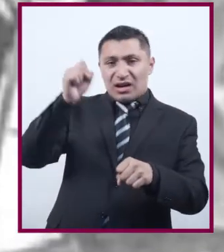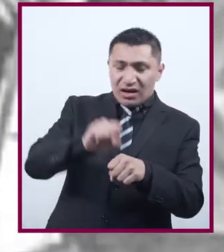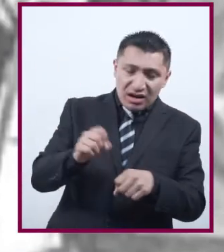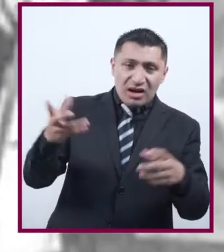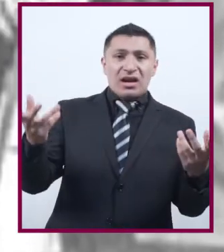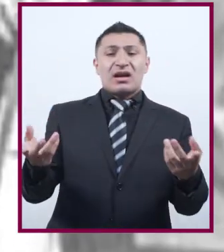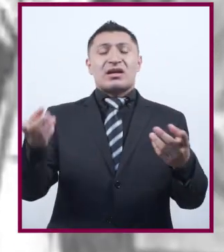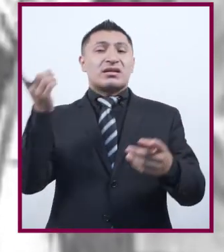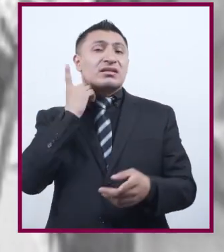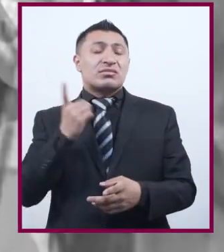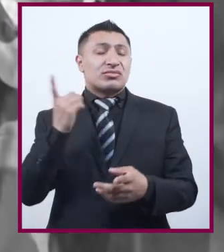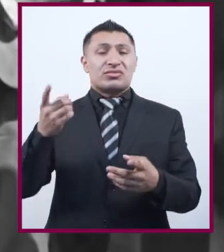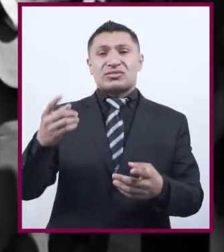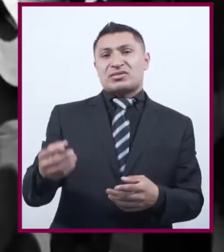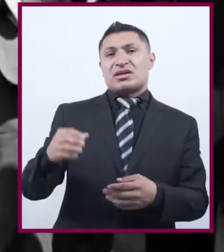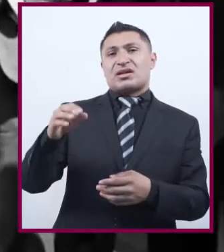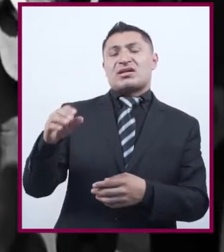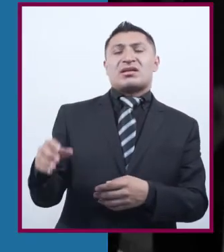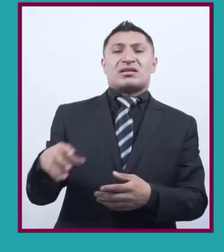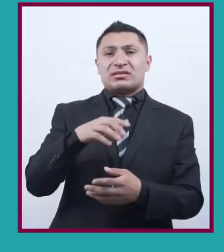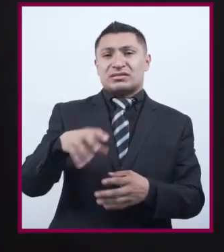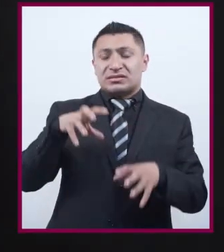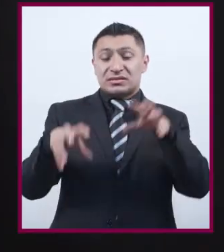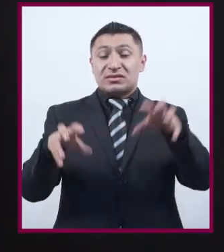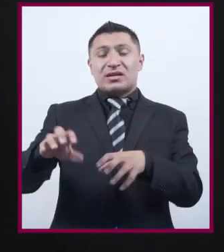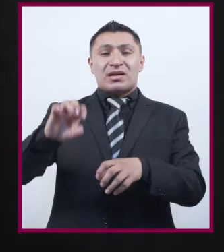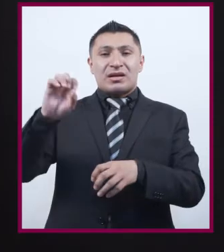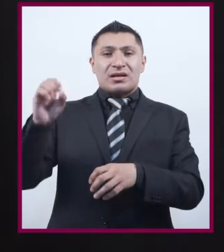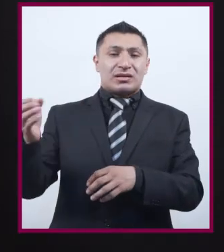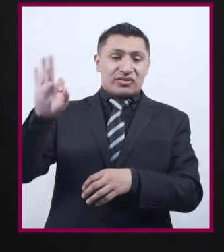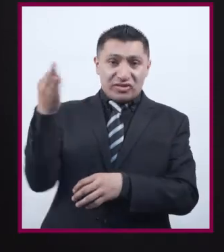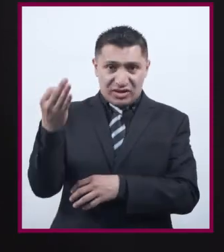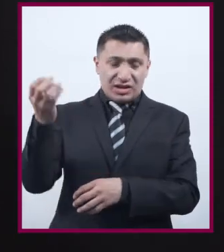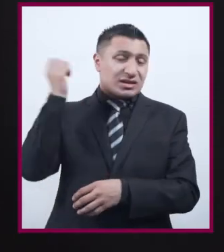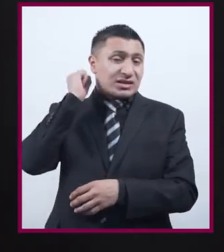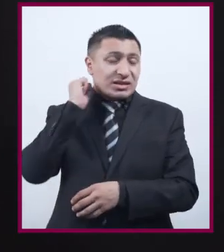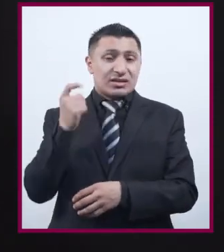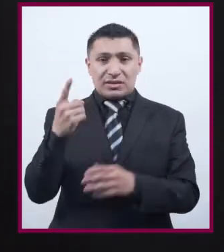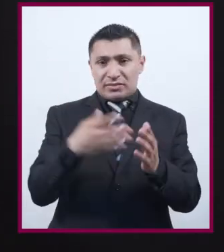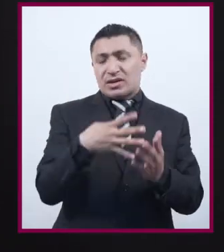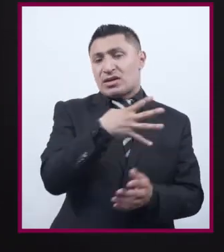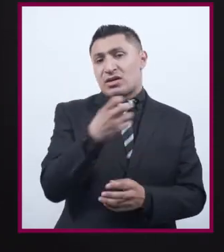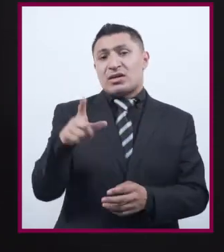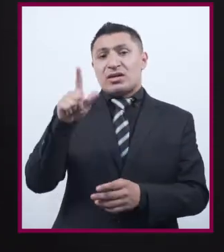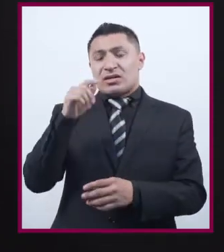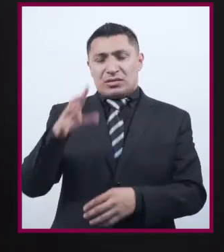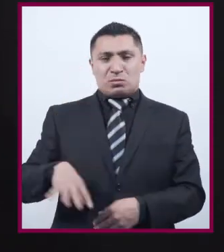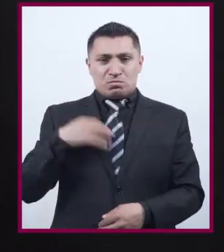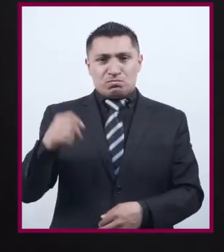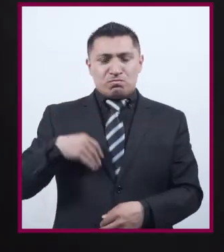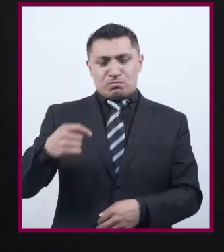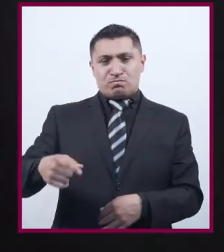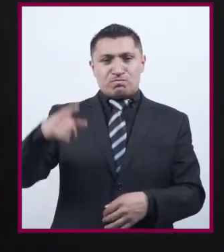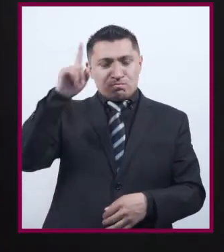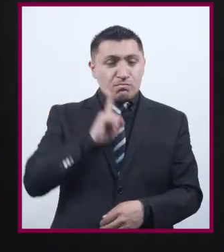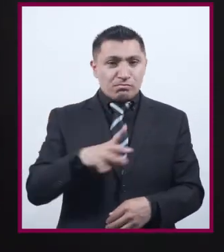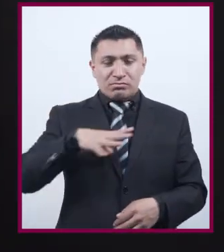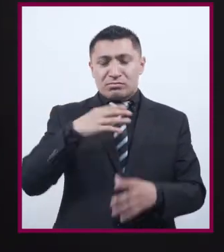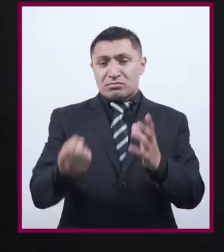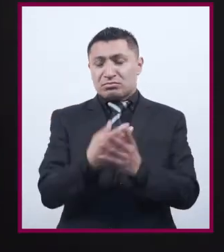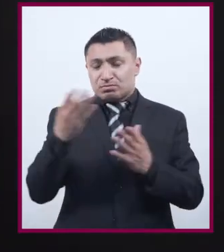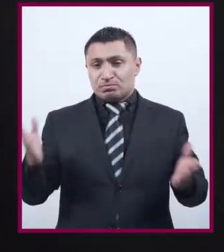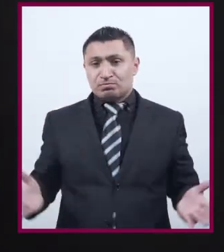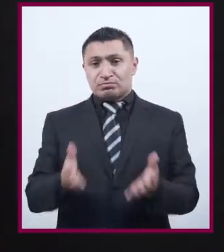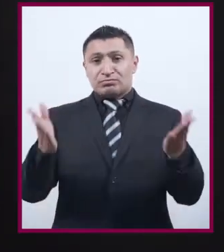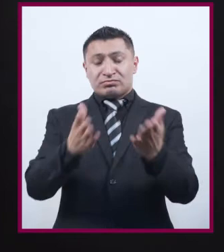diputadas locales y federales y senadoras. Durante los años 70, las luchas femeninas tomaron un nuevo impulso por las